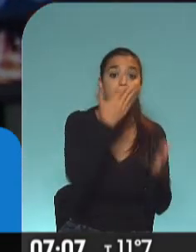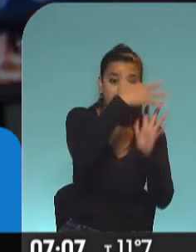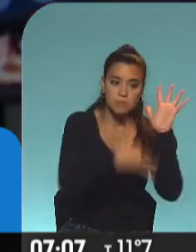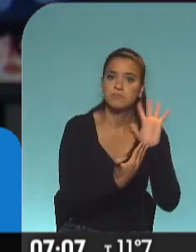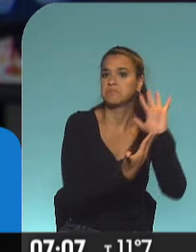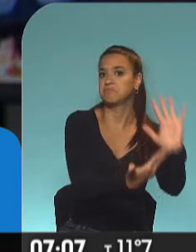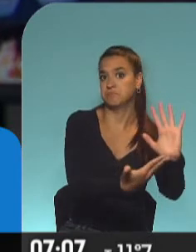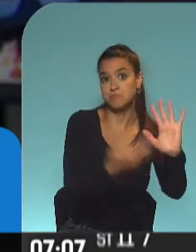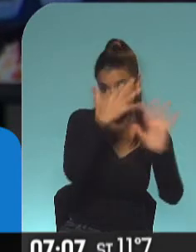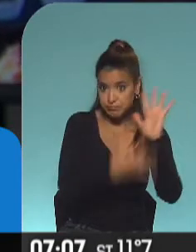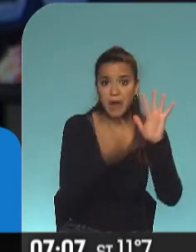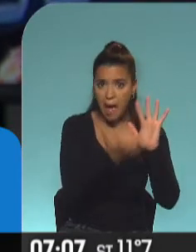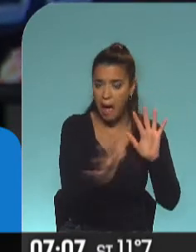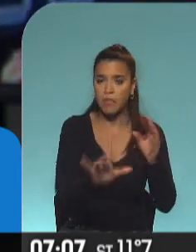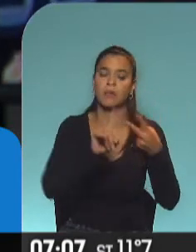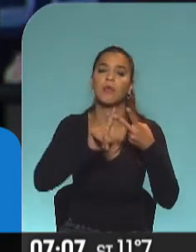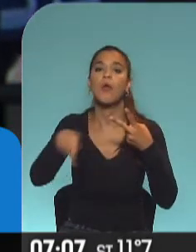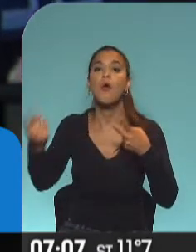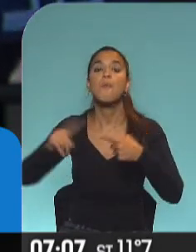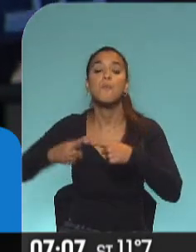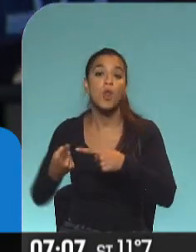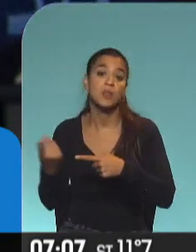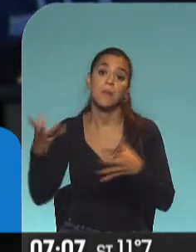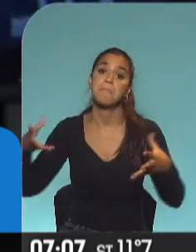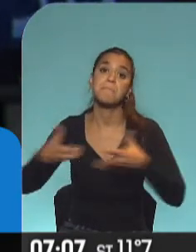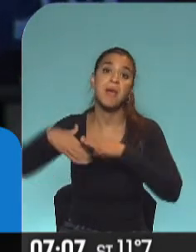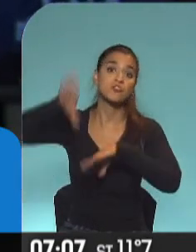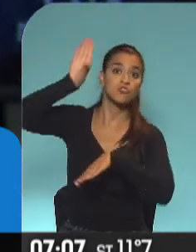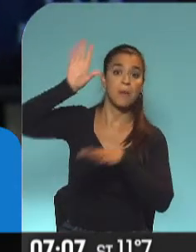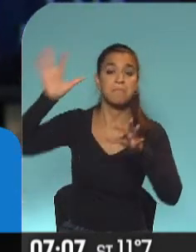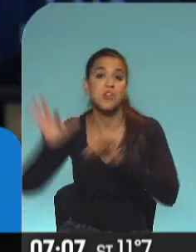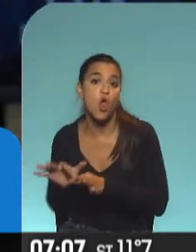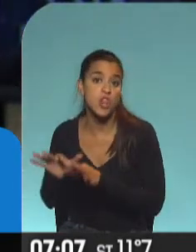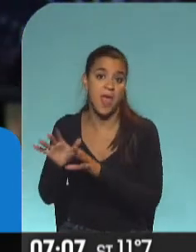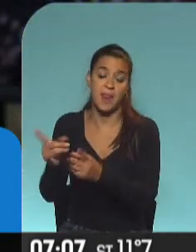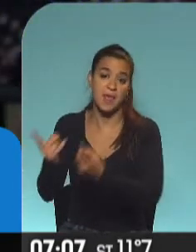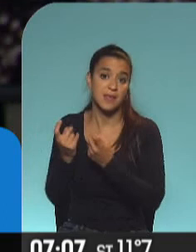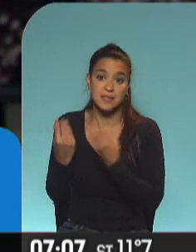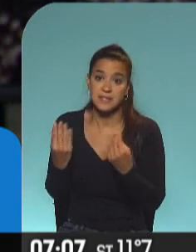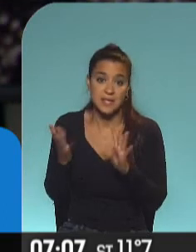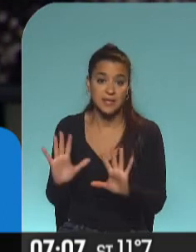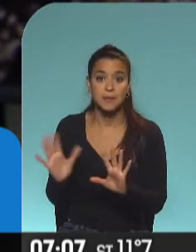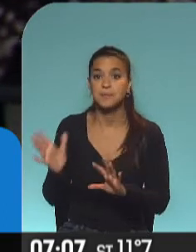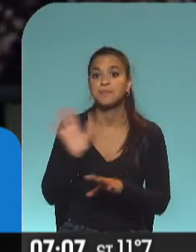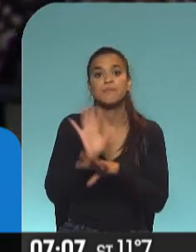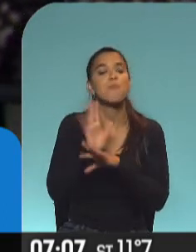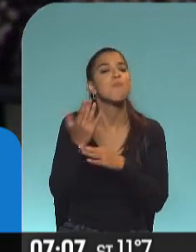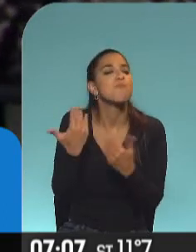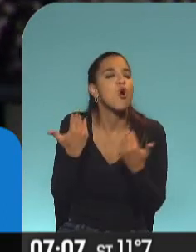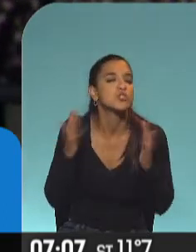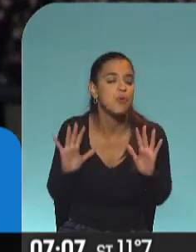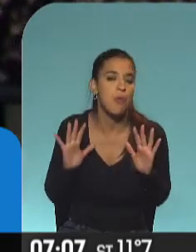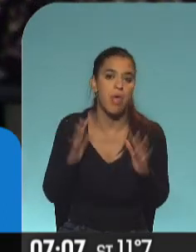un argumento. En cuanto a lo político, las mayorías y minorías necesarias parecen darle 0 posibilidades